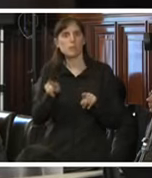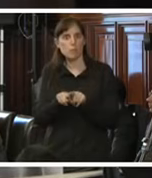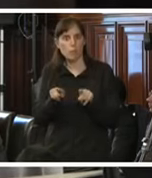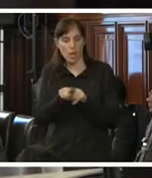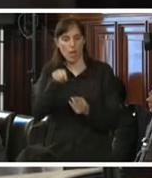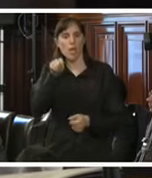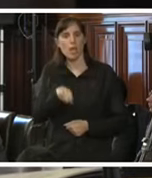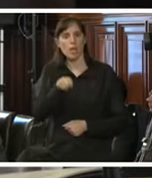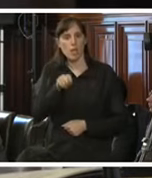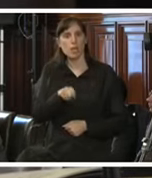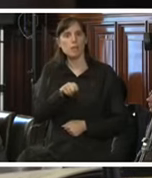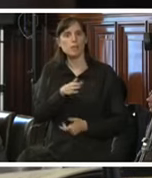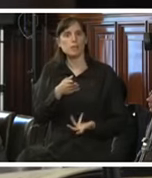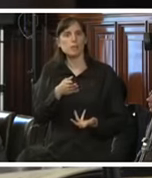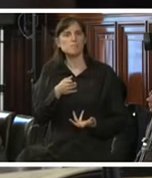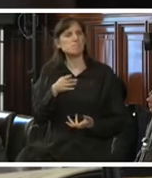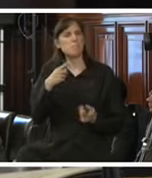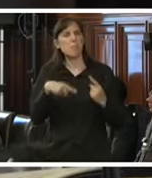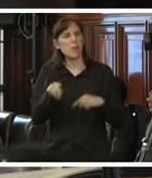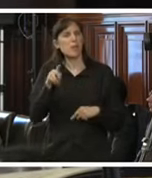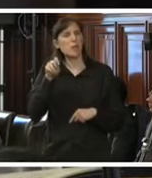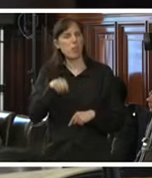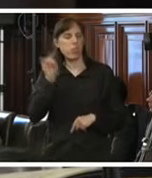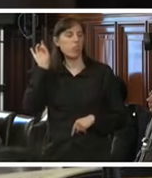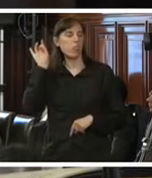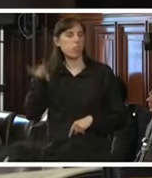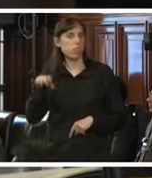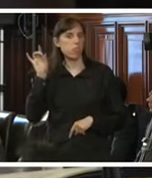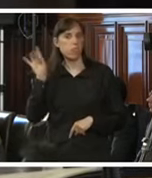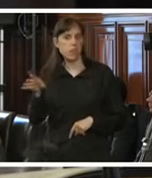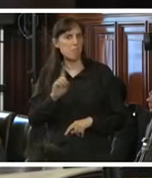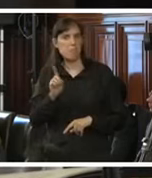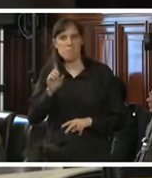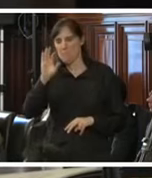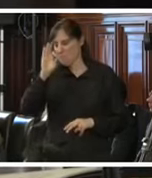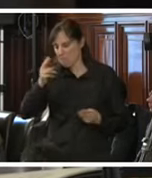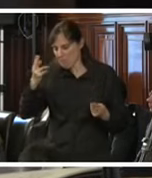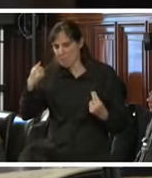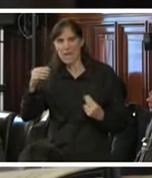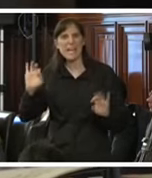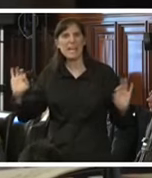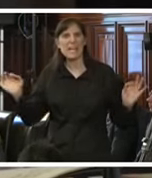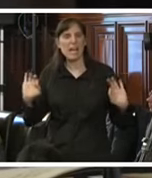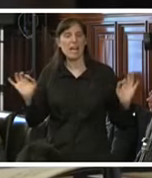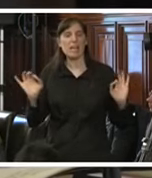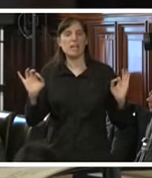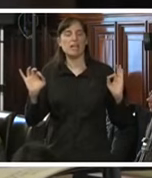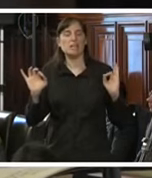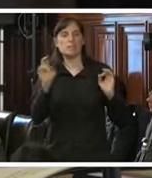que la judicatura paraguaya sistemáticamente ignora y desacata y él realiza en la práctica una suerte